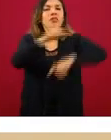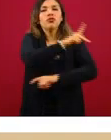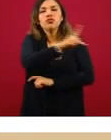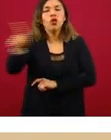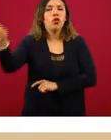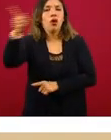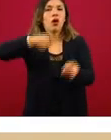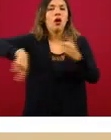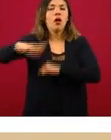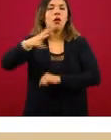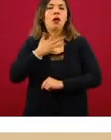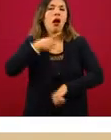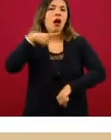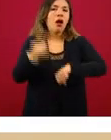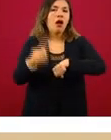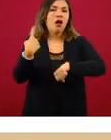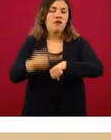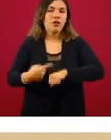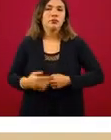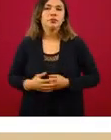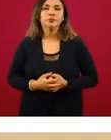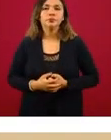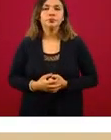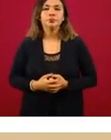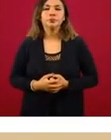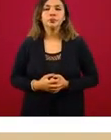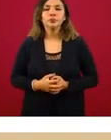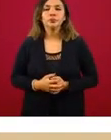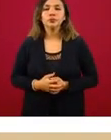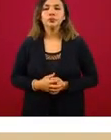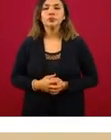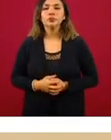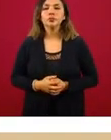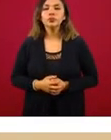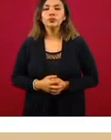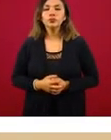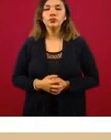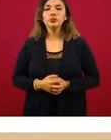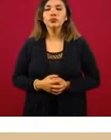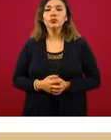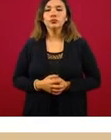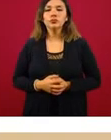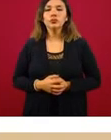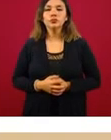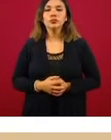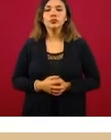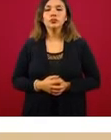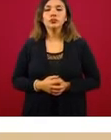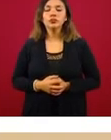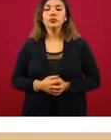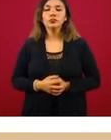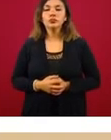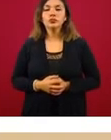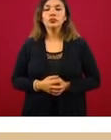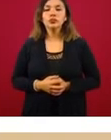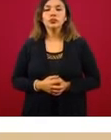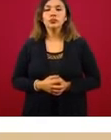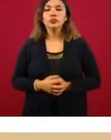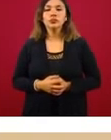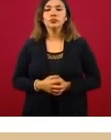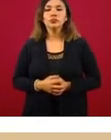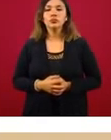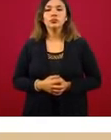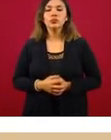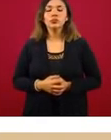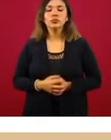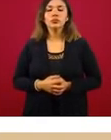población que ha enfermado. Si vemos la siguiente diapositiva, aquí tenemos la